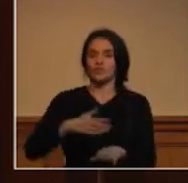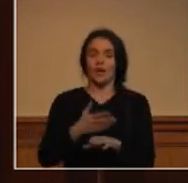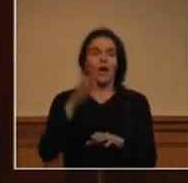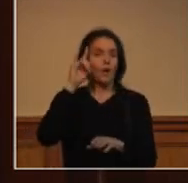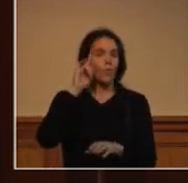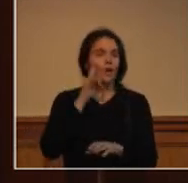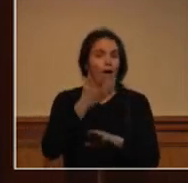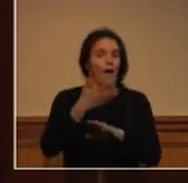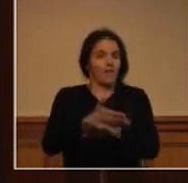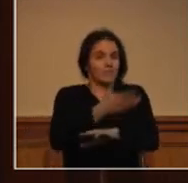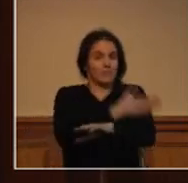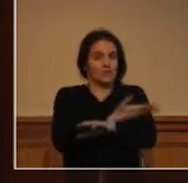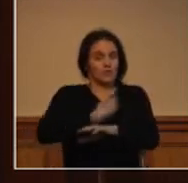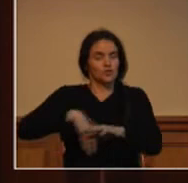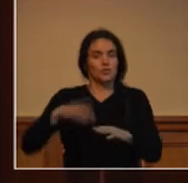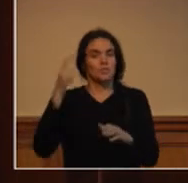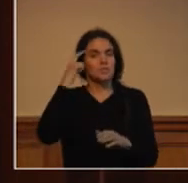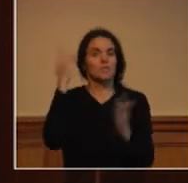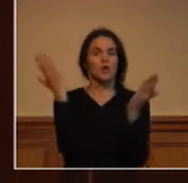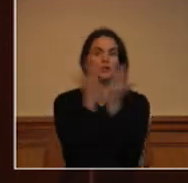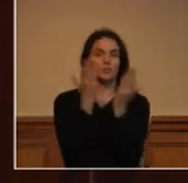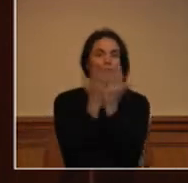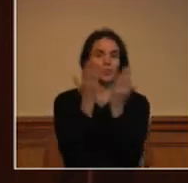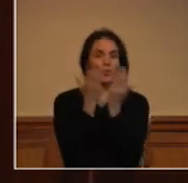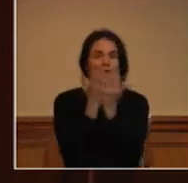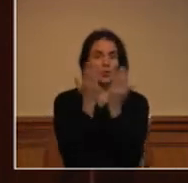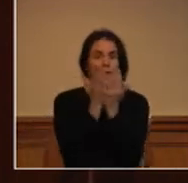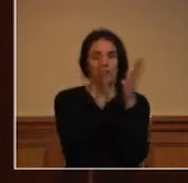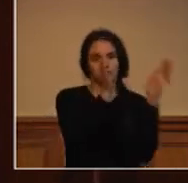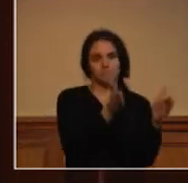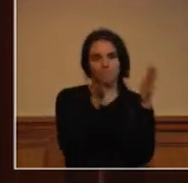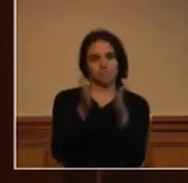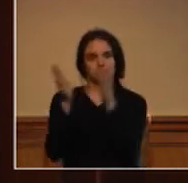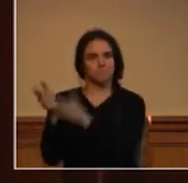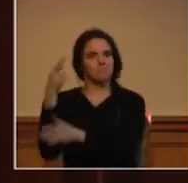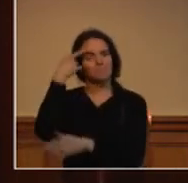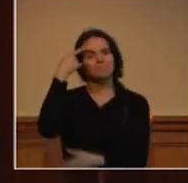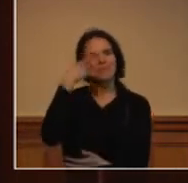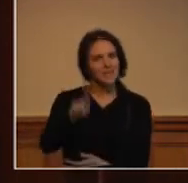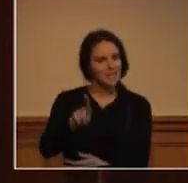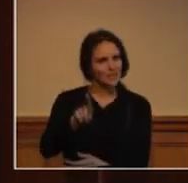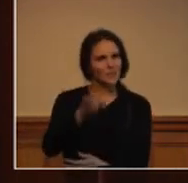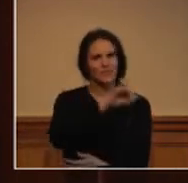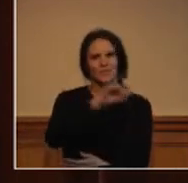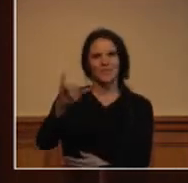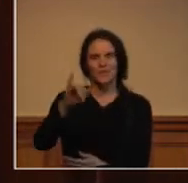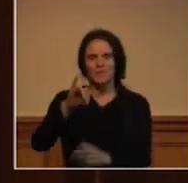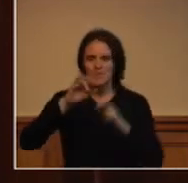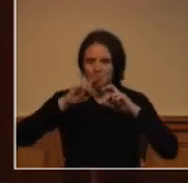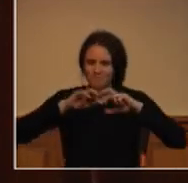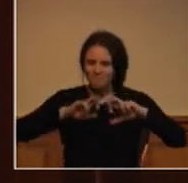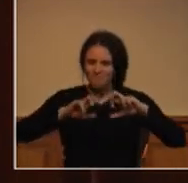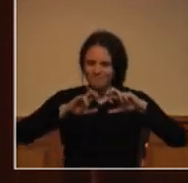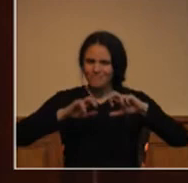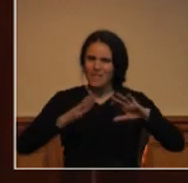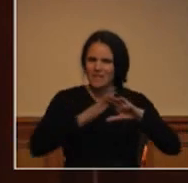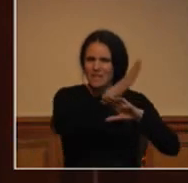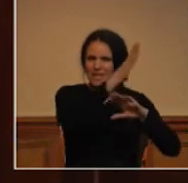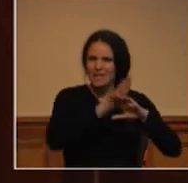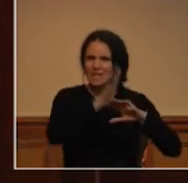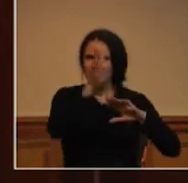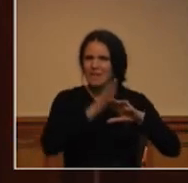una idea de un estudio por cohortes, pero cuando analizamos los datos de trayectoria